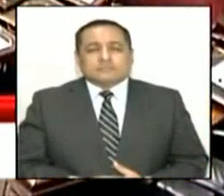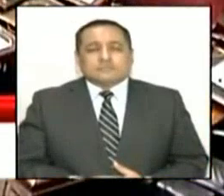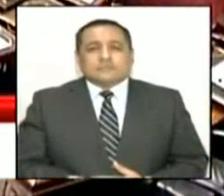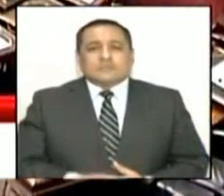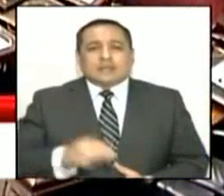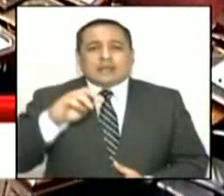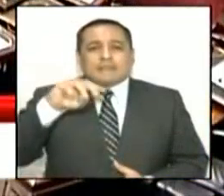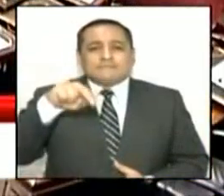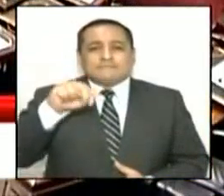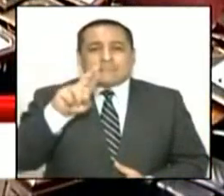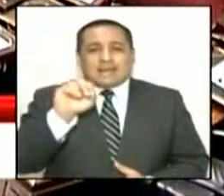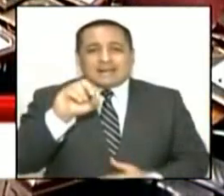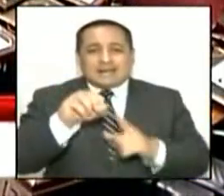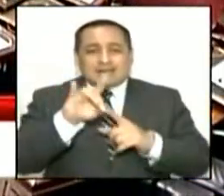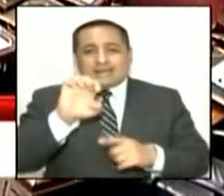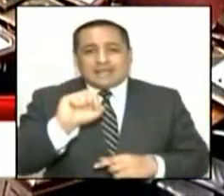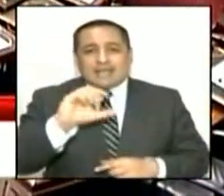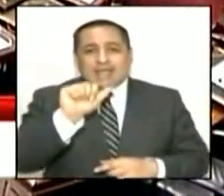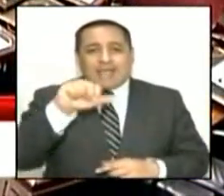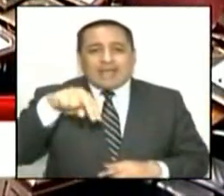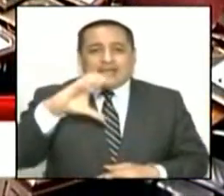Manrique en calle Gutiérrez.